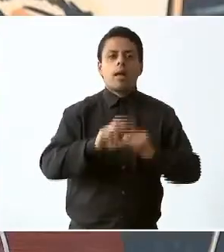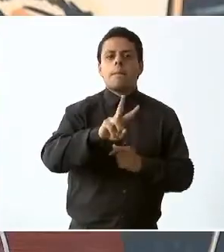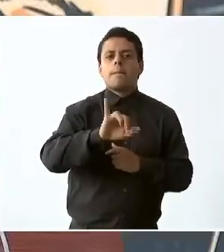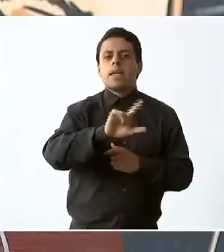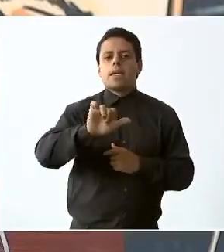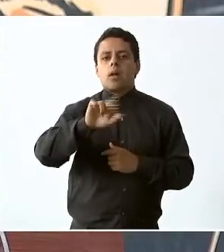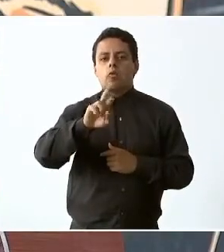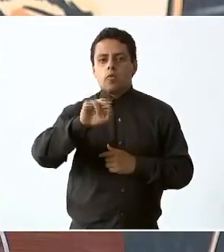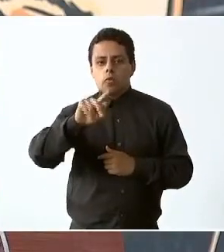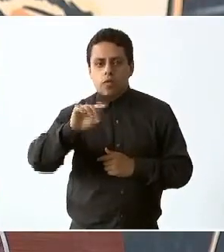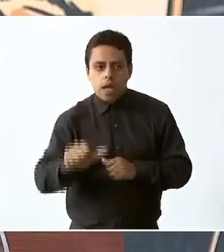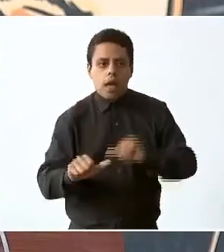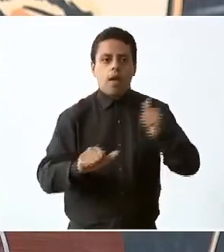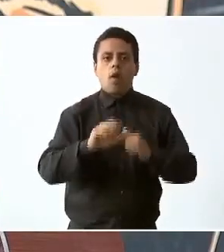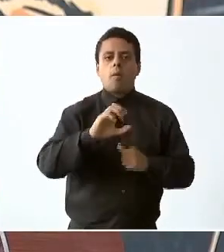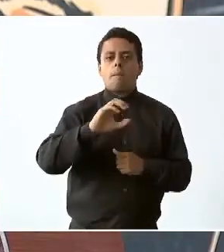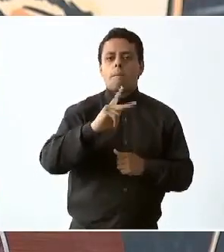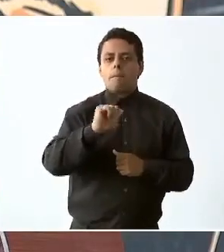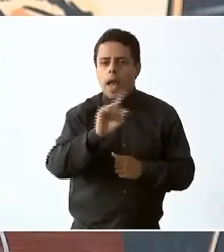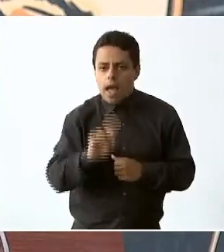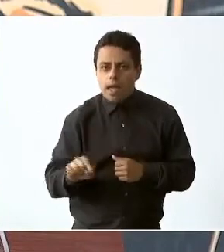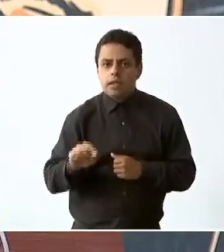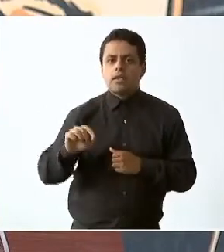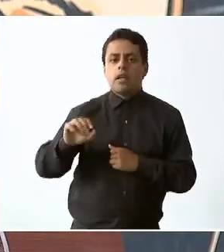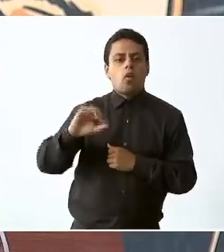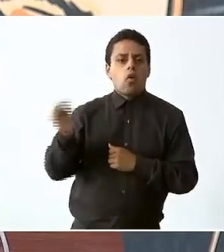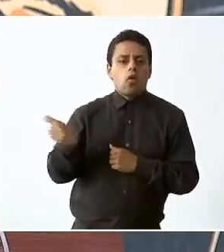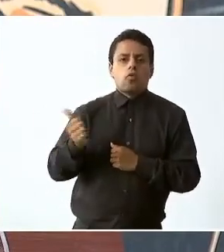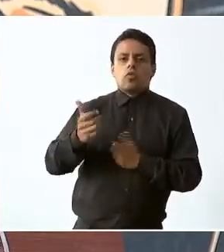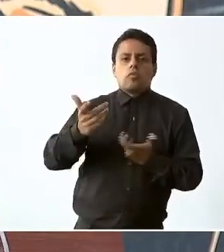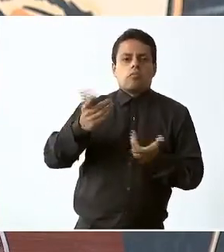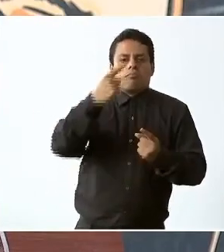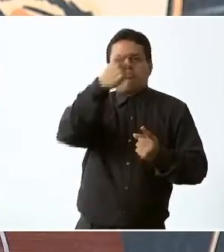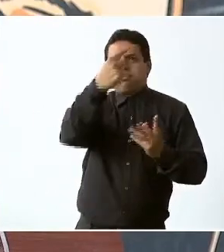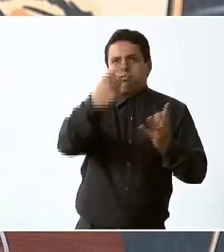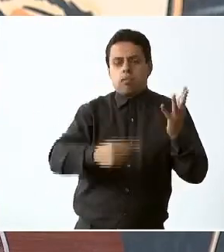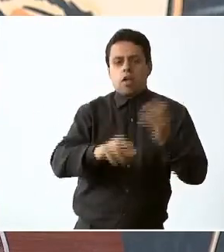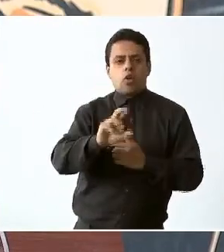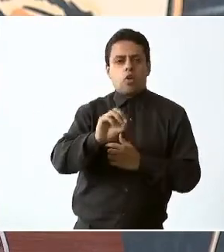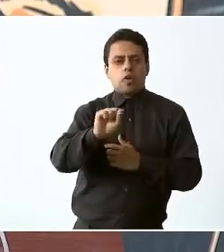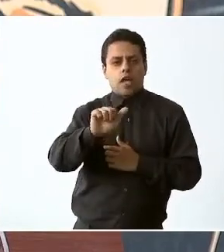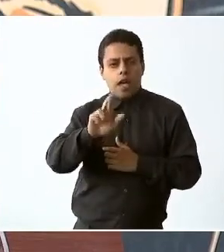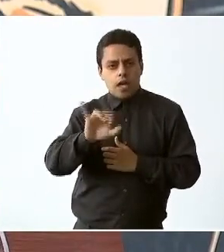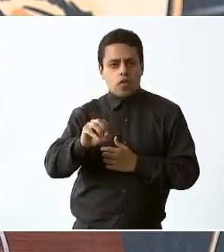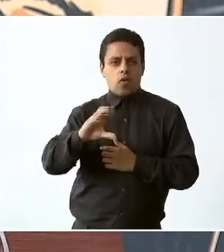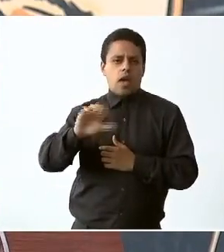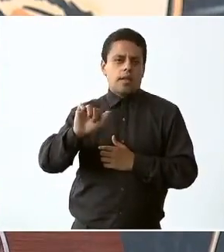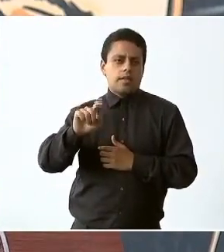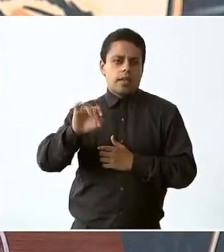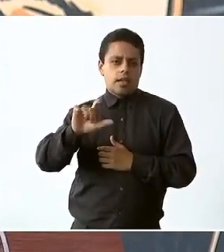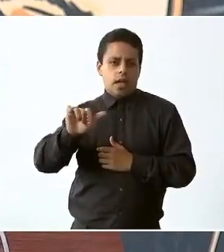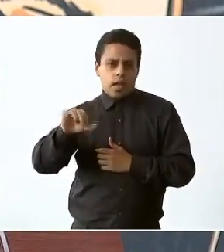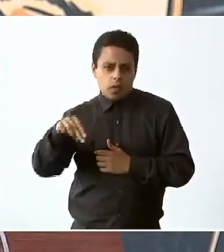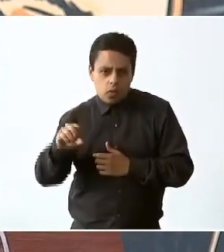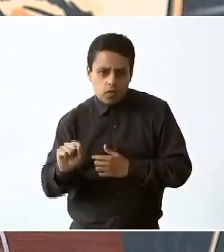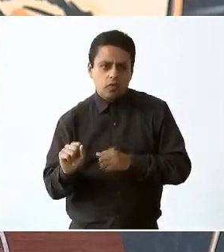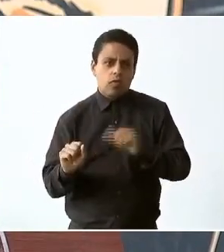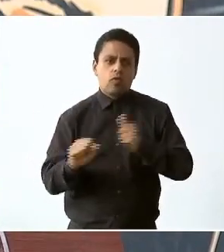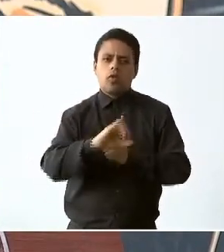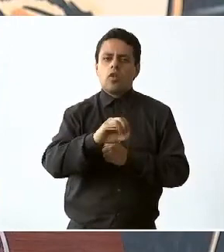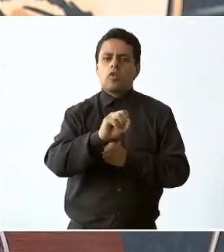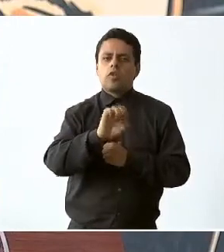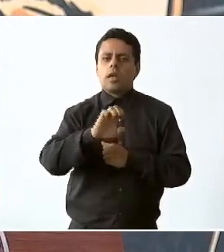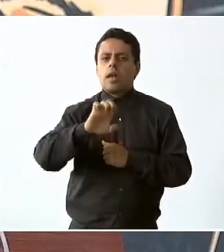Villaurrutia, Octavio Paz, Jaime Sabines, Bonifaz Nuño, Rosario Castellanos o José Emilio